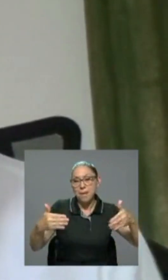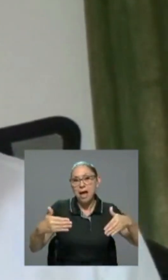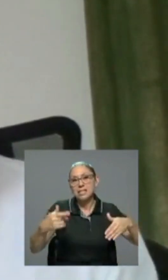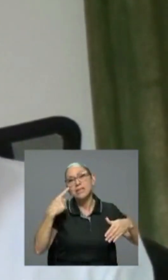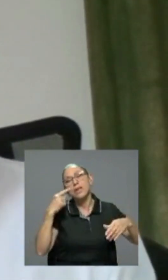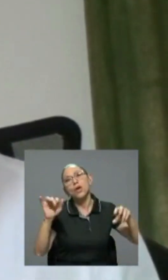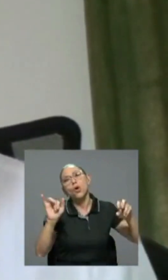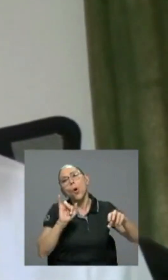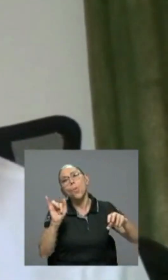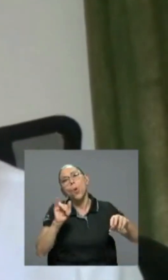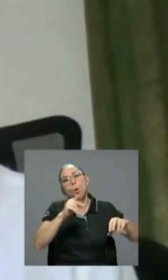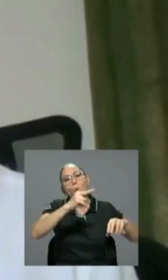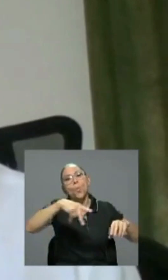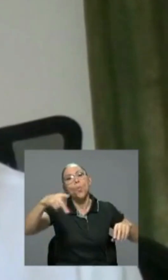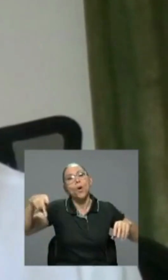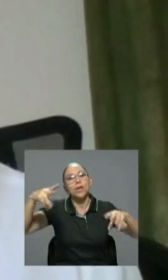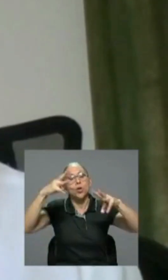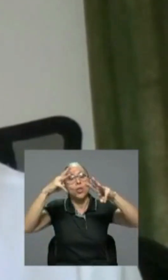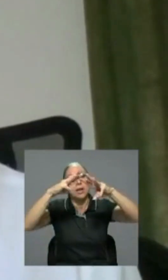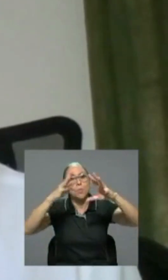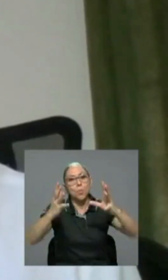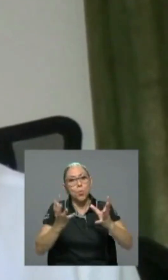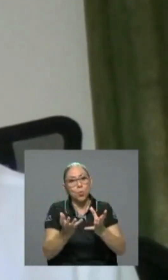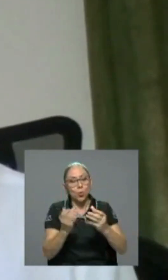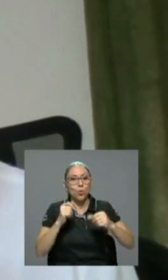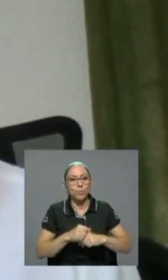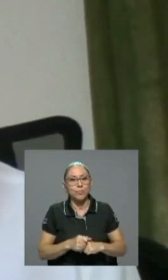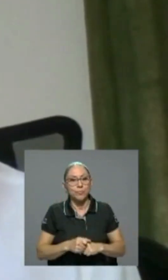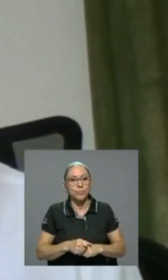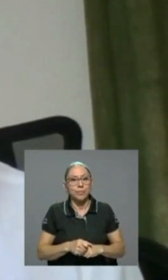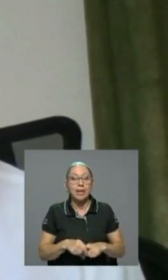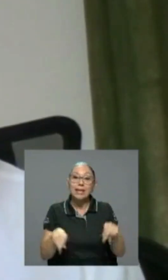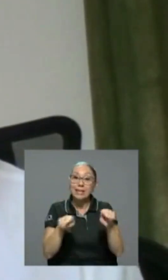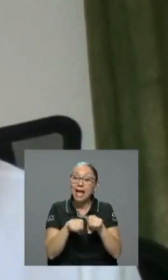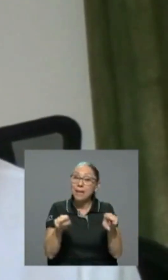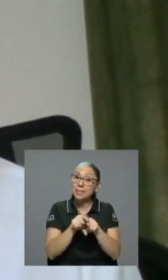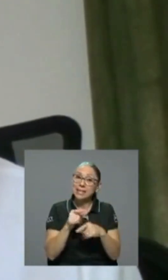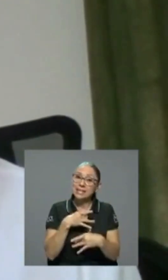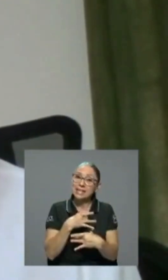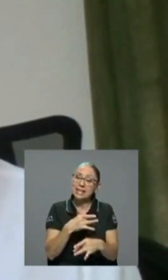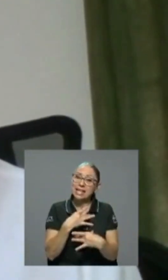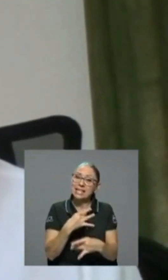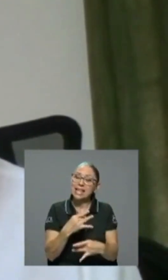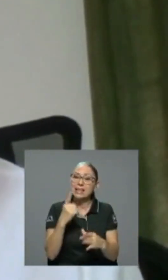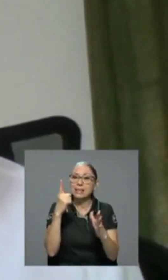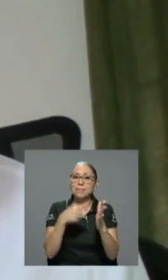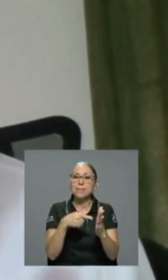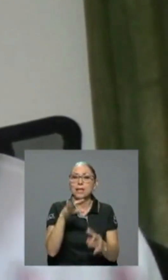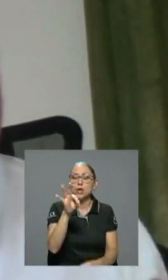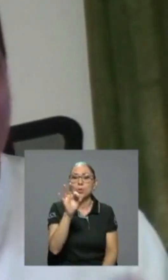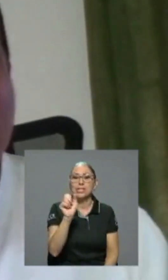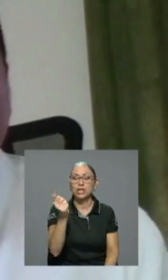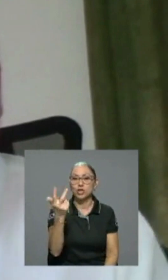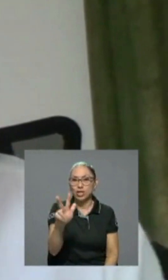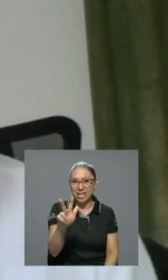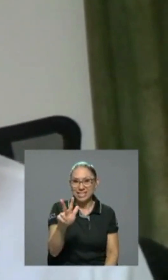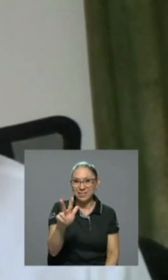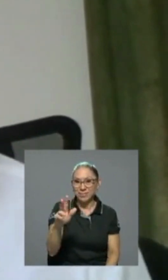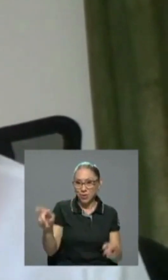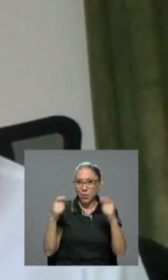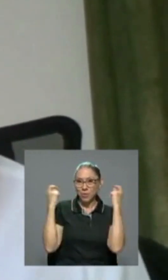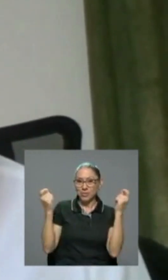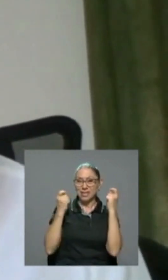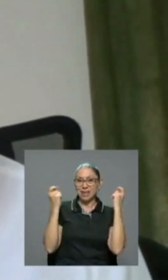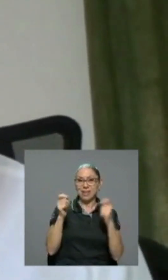mundo. Es interesante para comentar también que en 1913, en ese cuarto centenario,